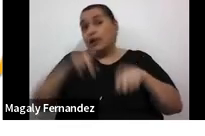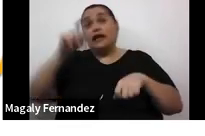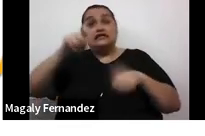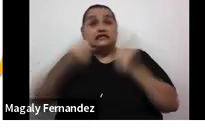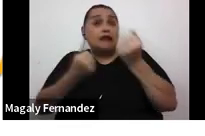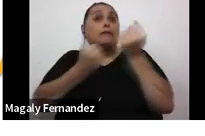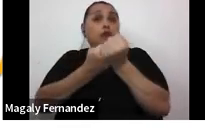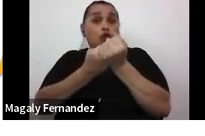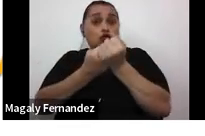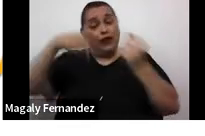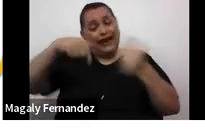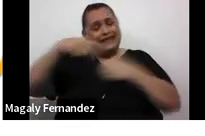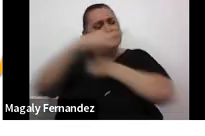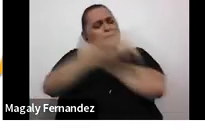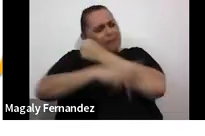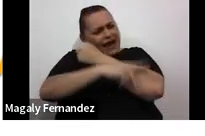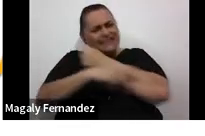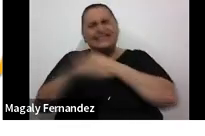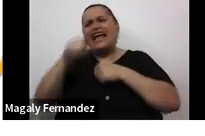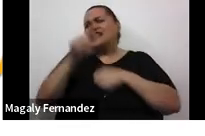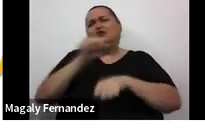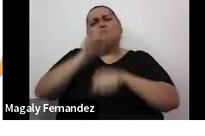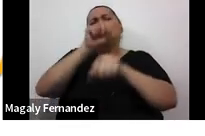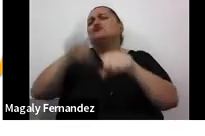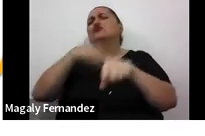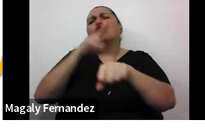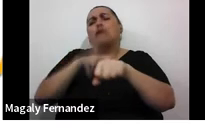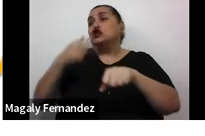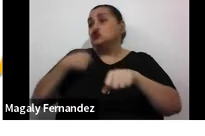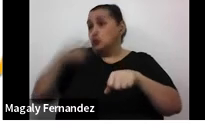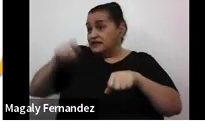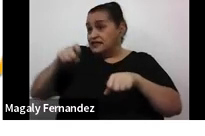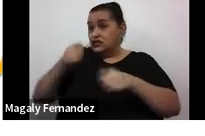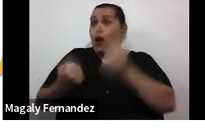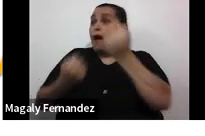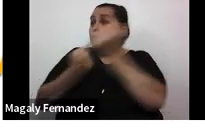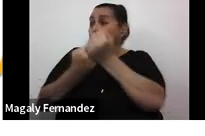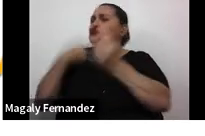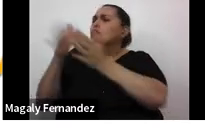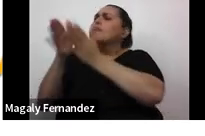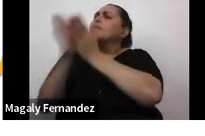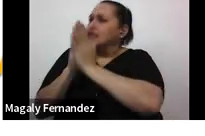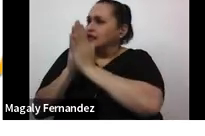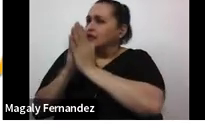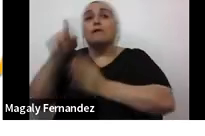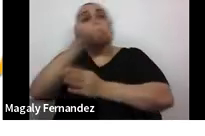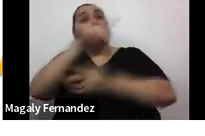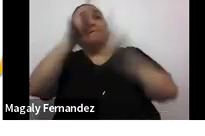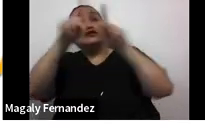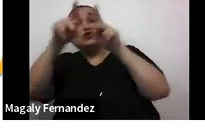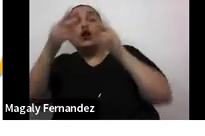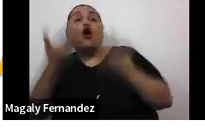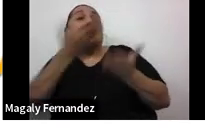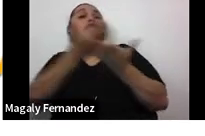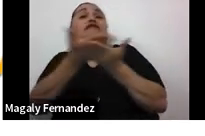nuestro país esto es muy común verdad yo cuando necesito apoyo lo solicitó Pero por favor ofrezcamoslo no no tomemos a la